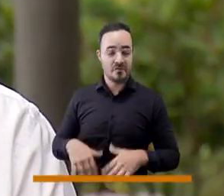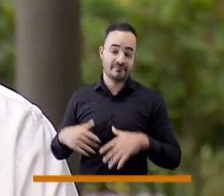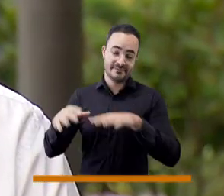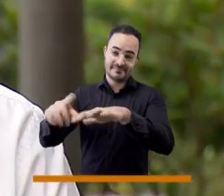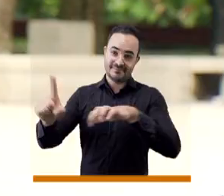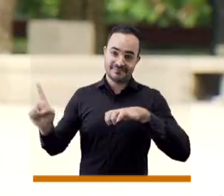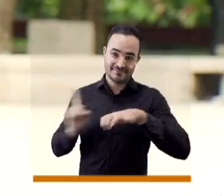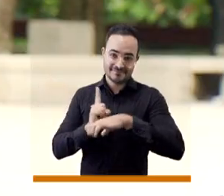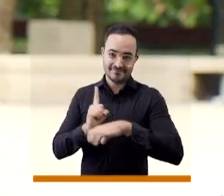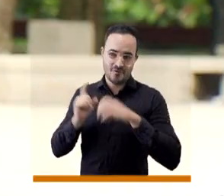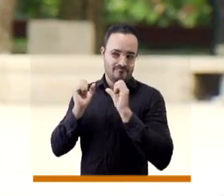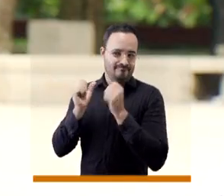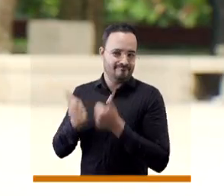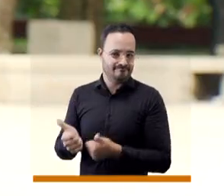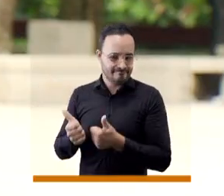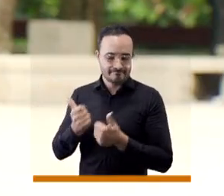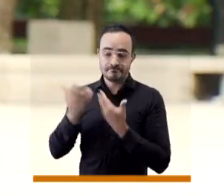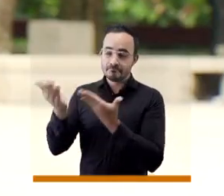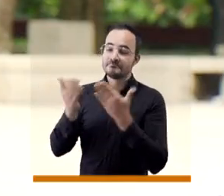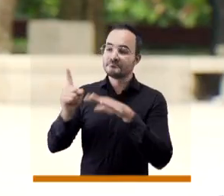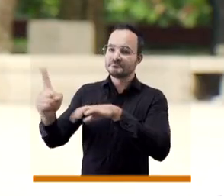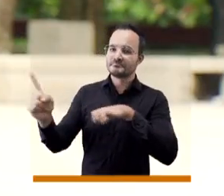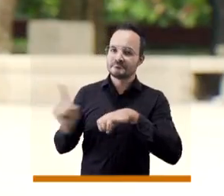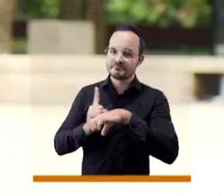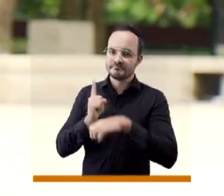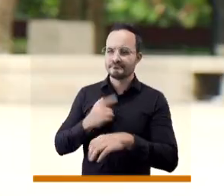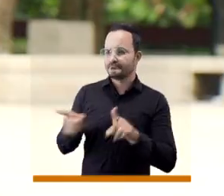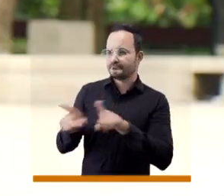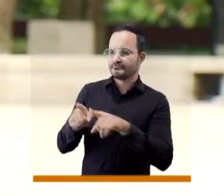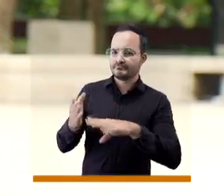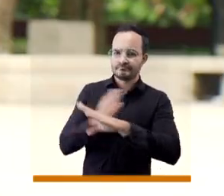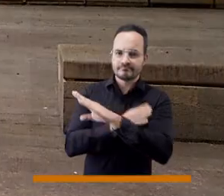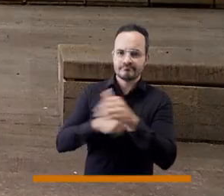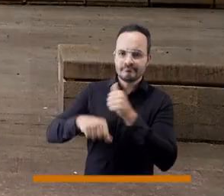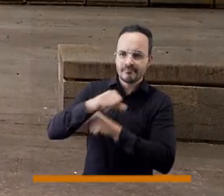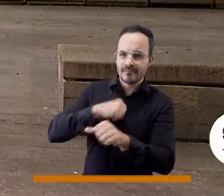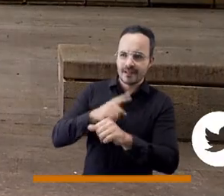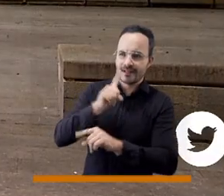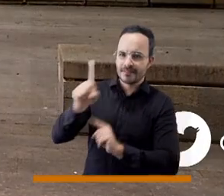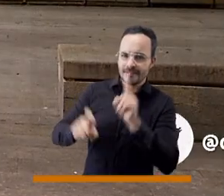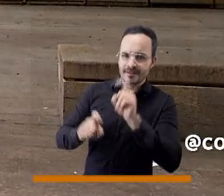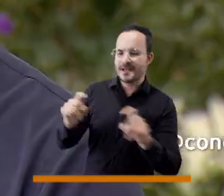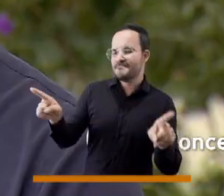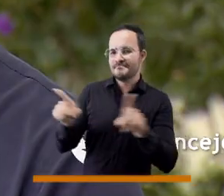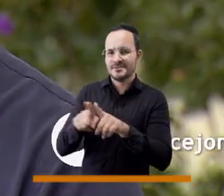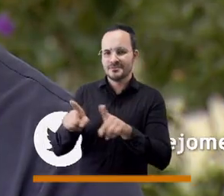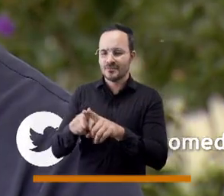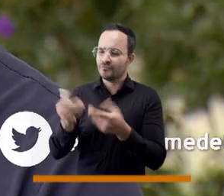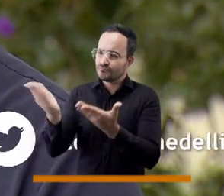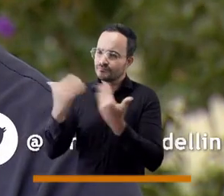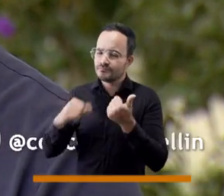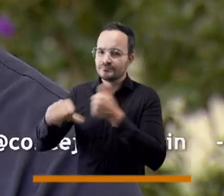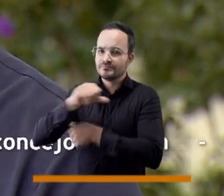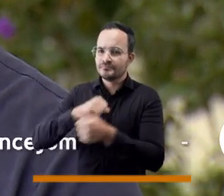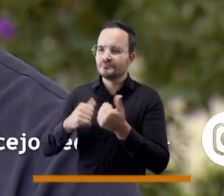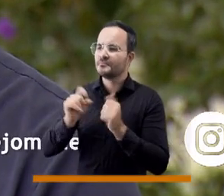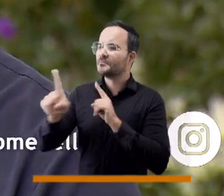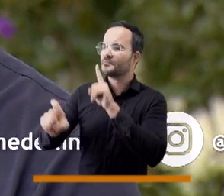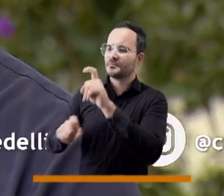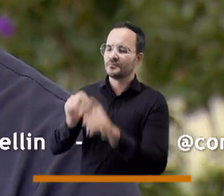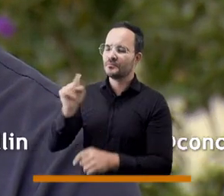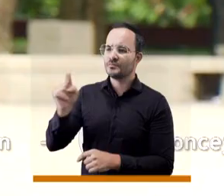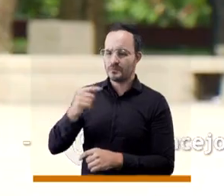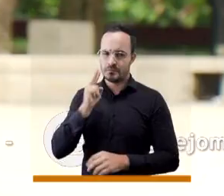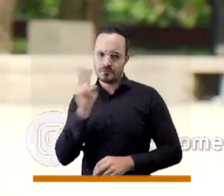como diputado, pues no podemos dejar de preguntarle desde este espacio, como lo hacíamos con el representante, ¿cuál es esa principal preocupación